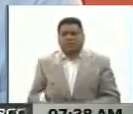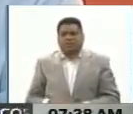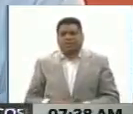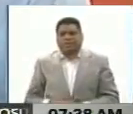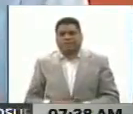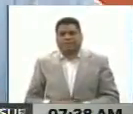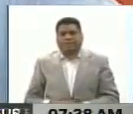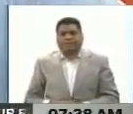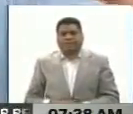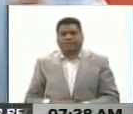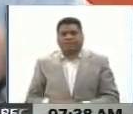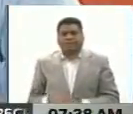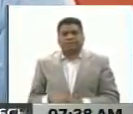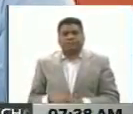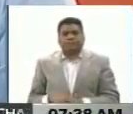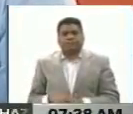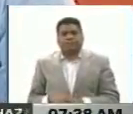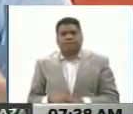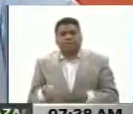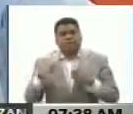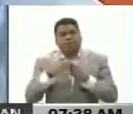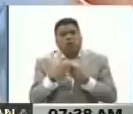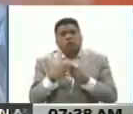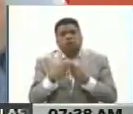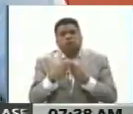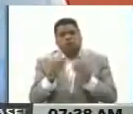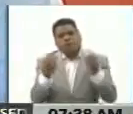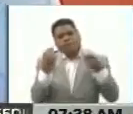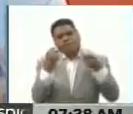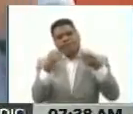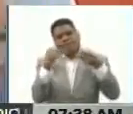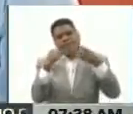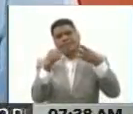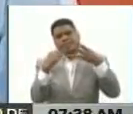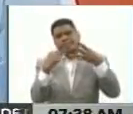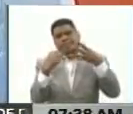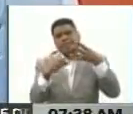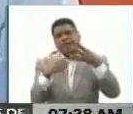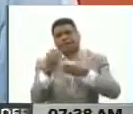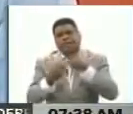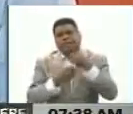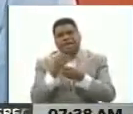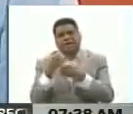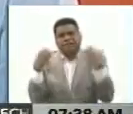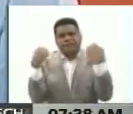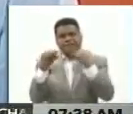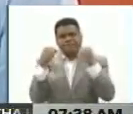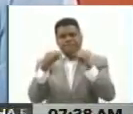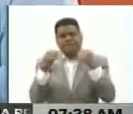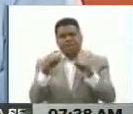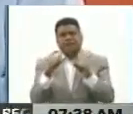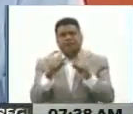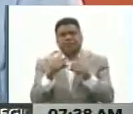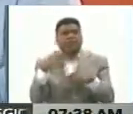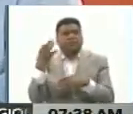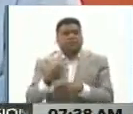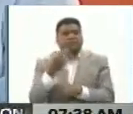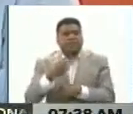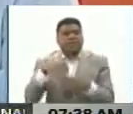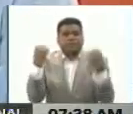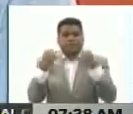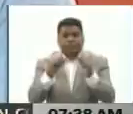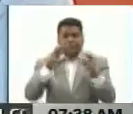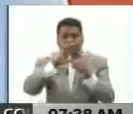tradición, de lo que nos viene patrimonialmente, lo que hacen las comunidades como sujetos creadores que preservan una práctica cultural y una